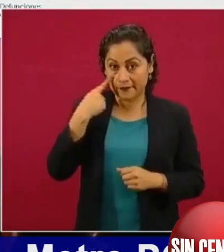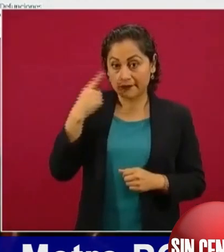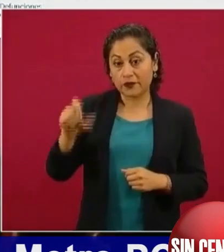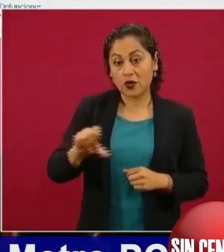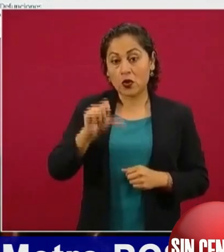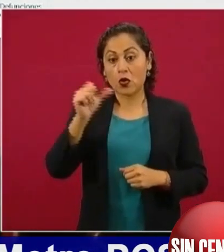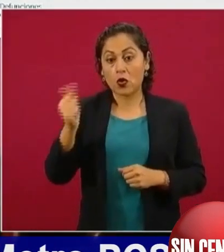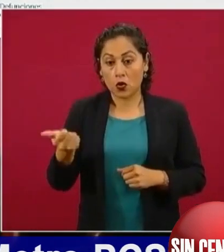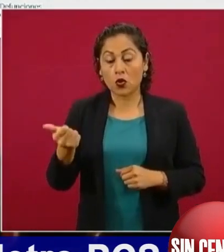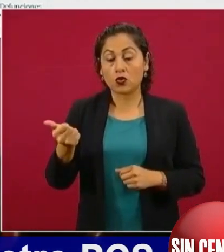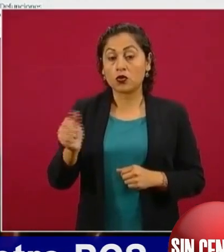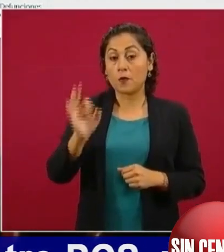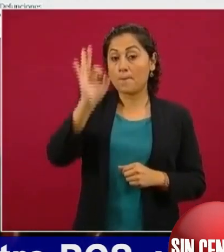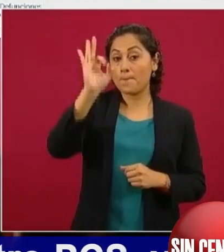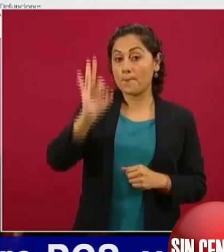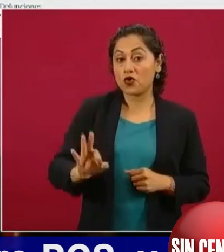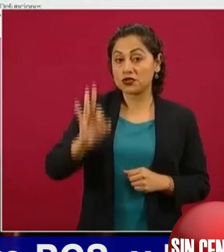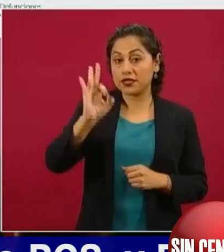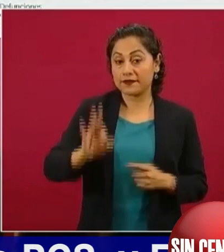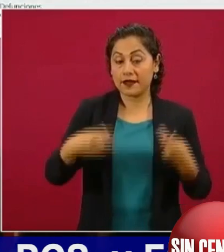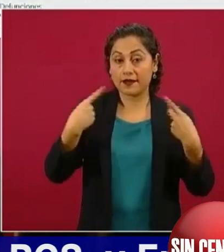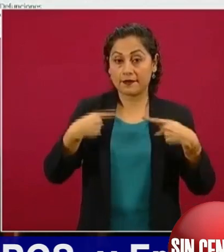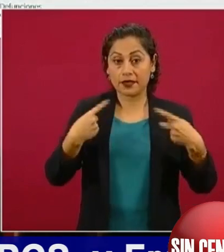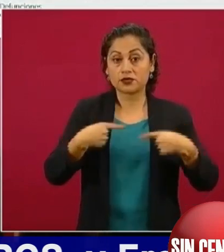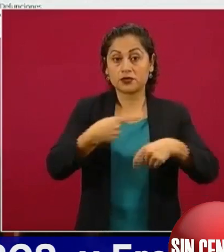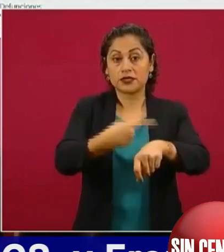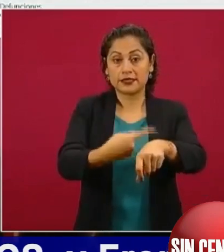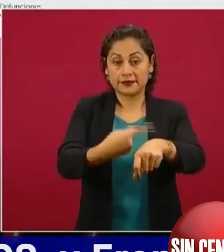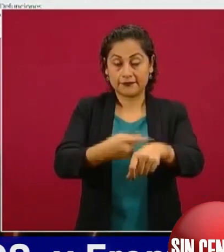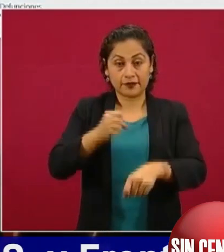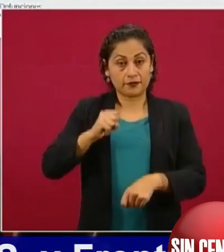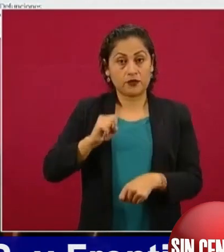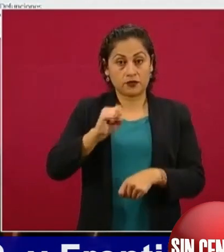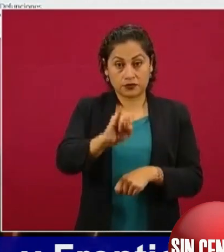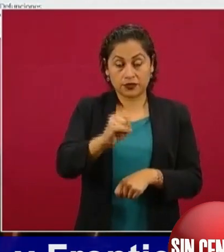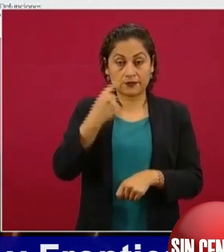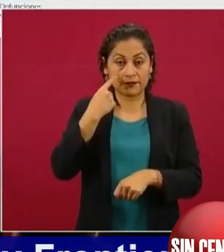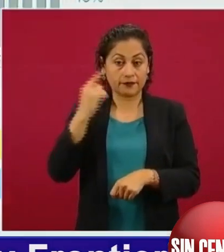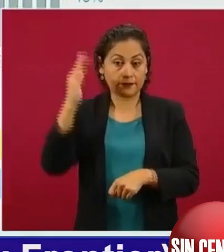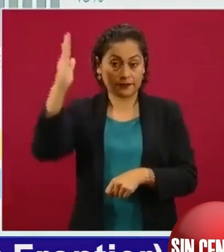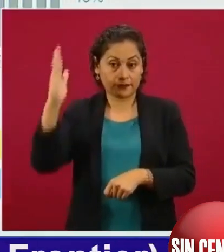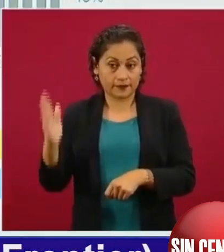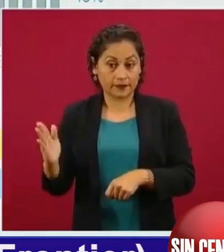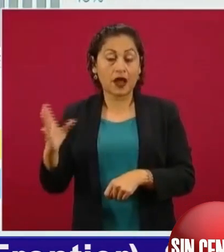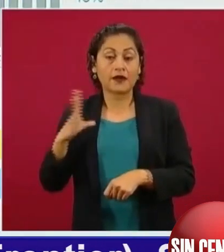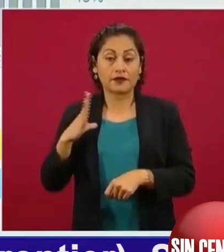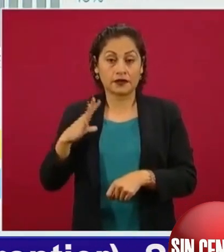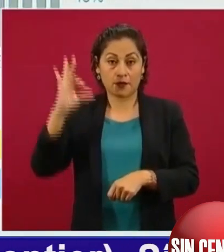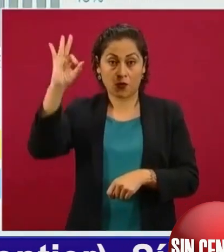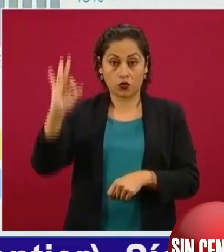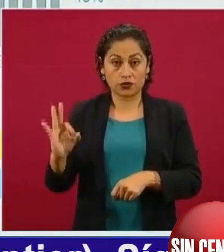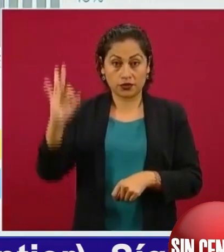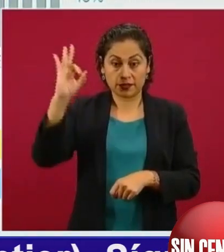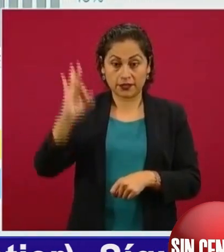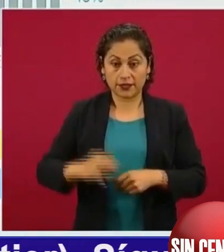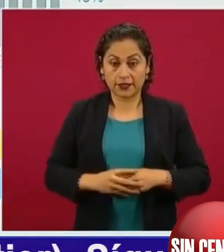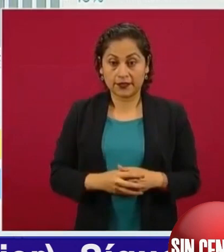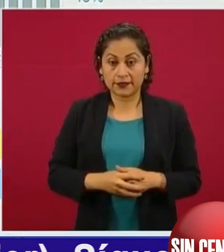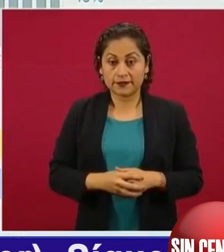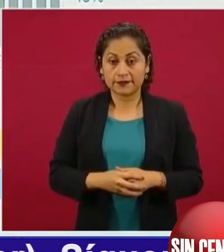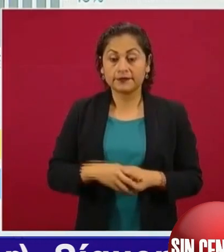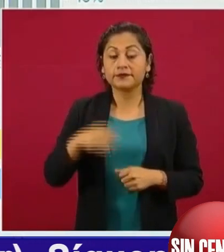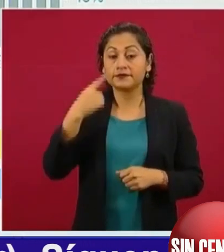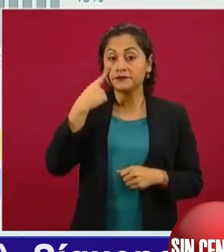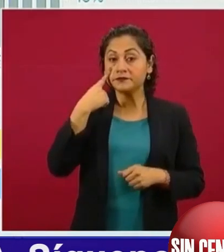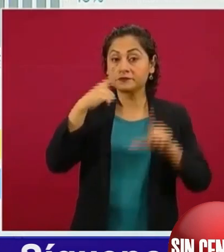porcentaje de positividad. Este lo tenemos como referencia en este lado de la curva, en este lado de la gráfica, y es esta línea